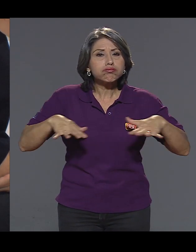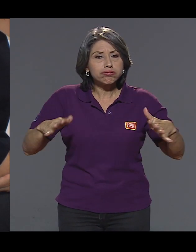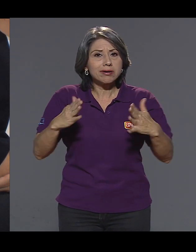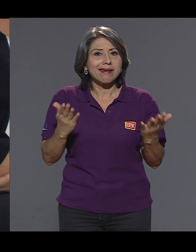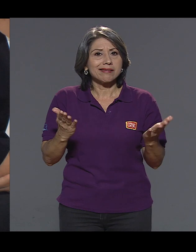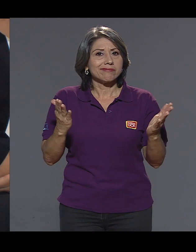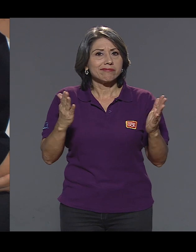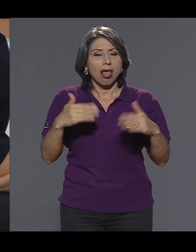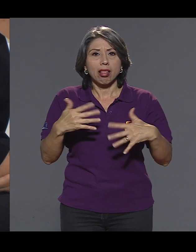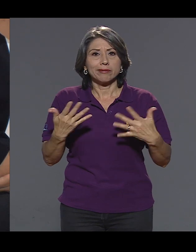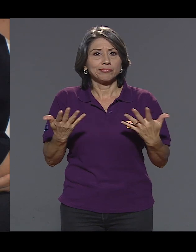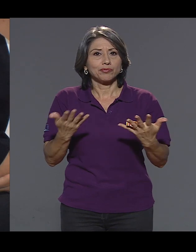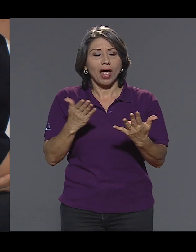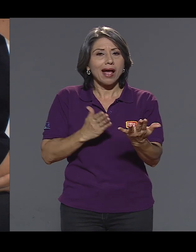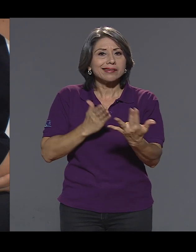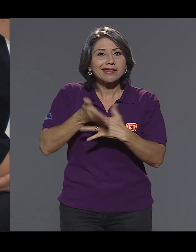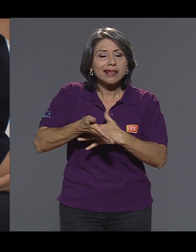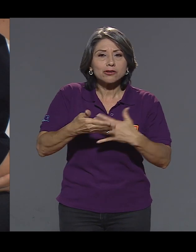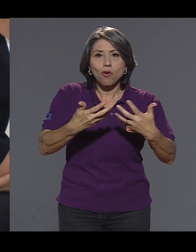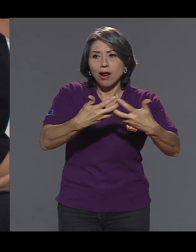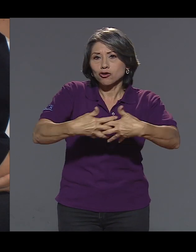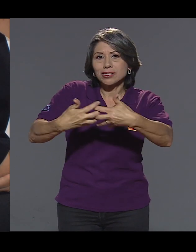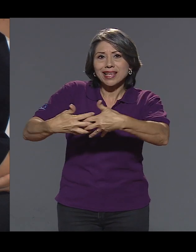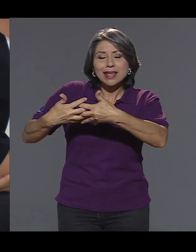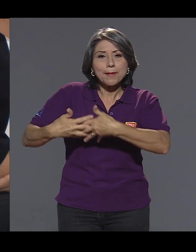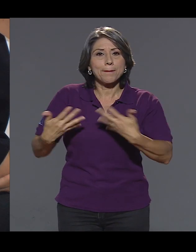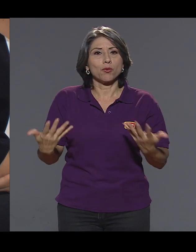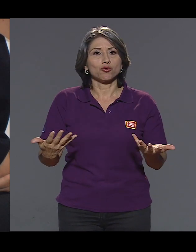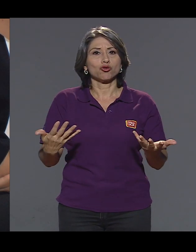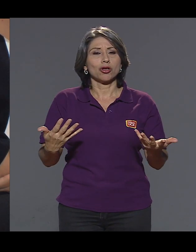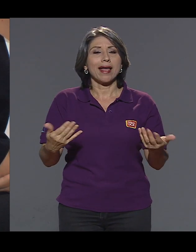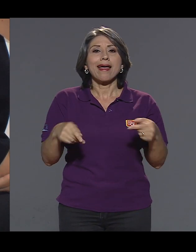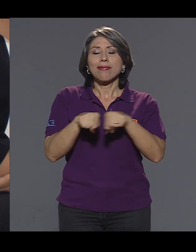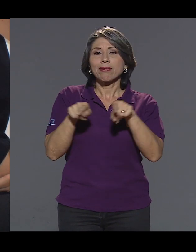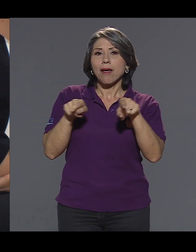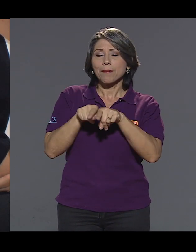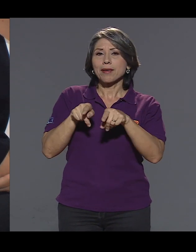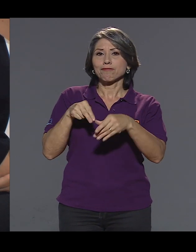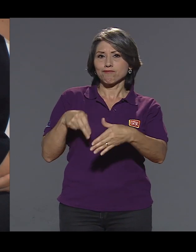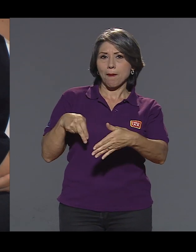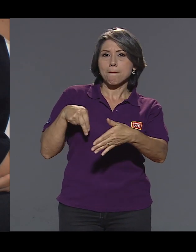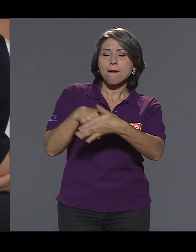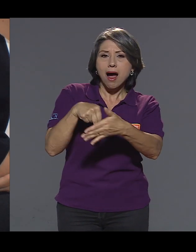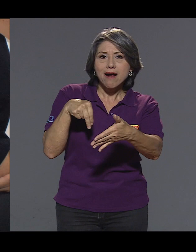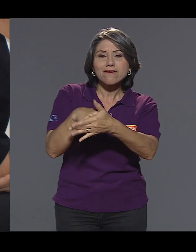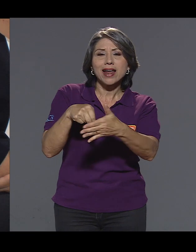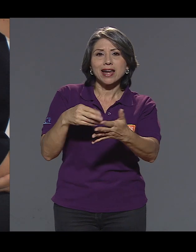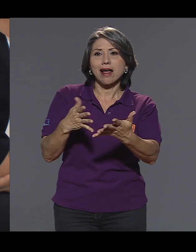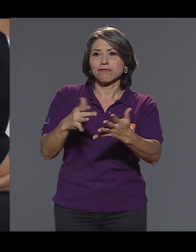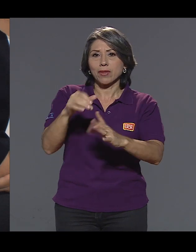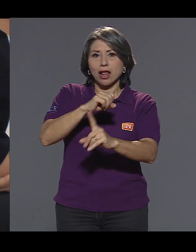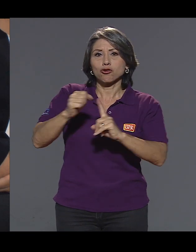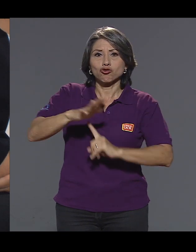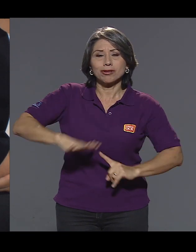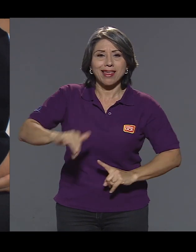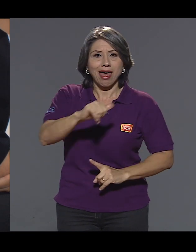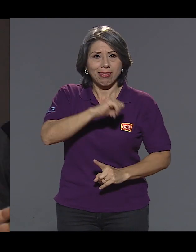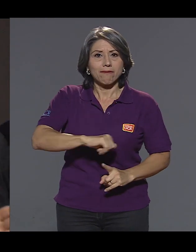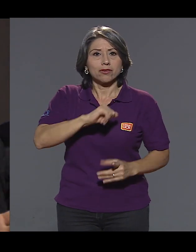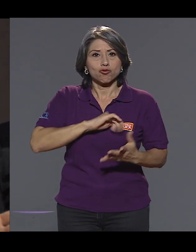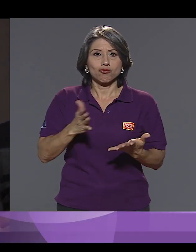acceso a los equipos, como la barrera actitudinal tanto de la sociedad como de los